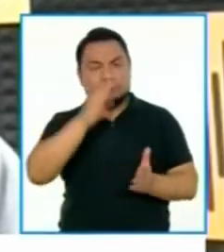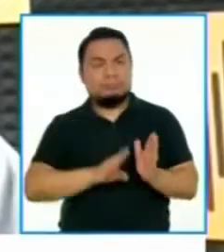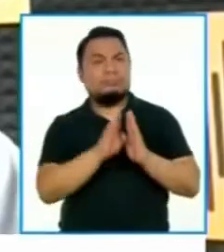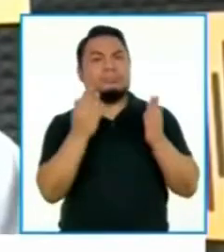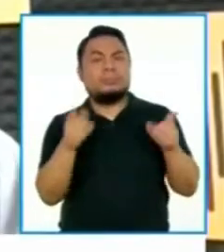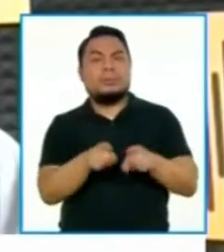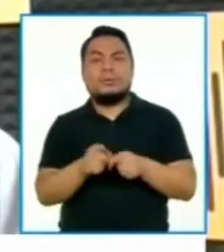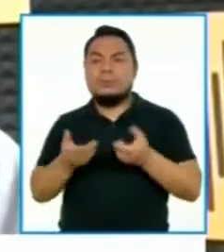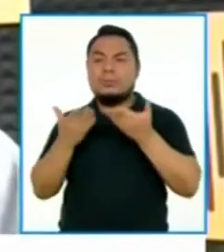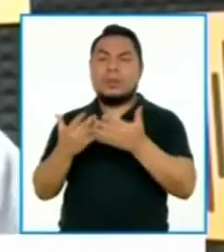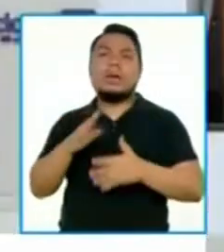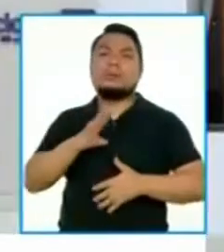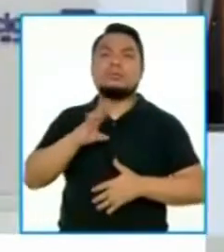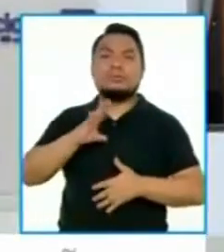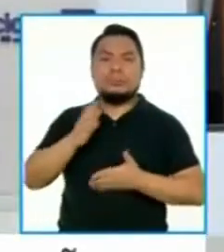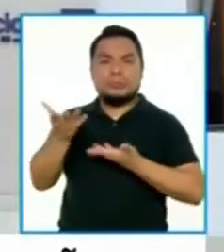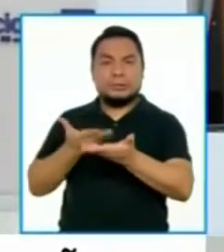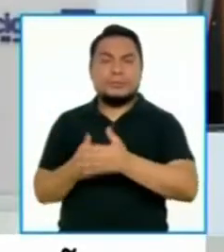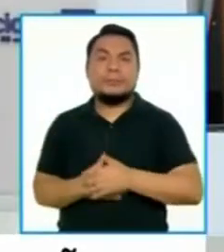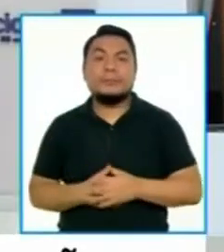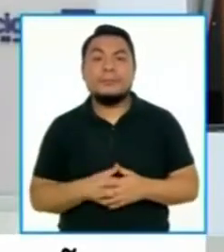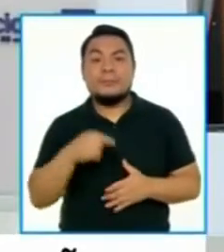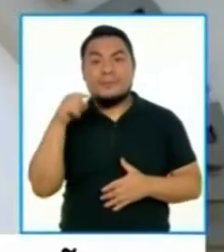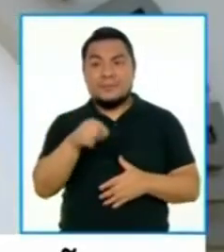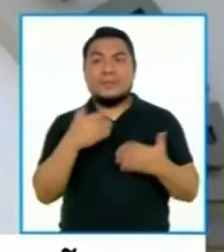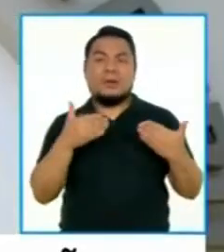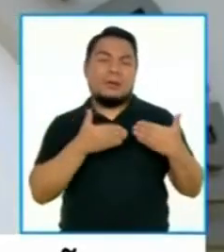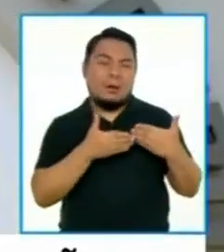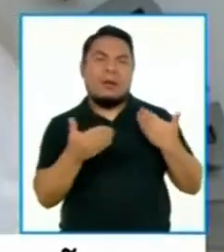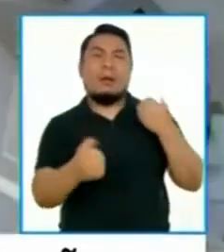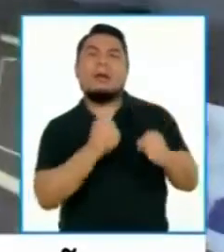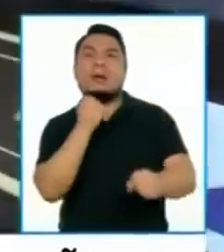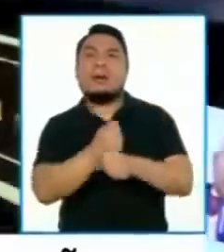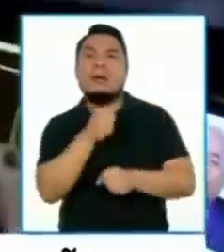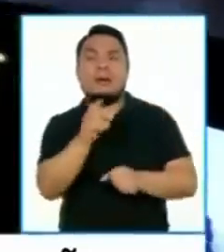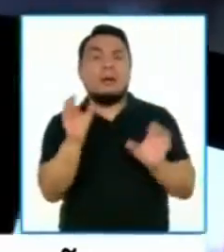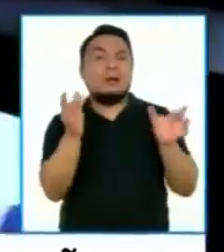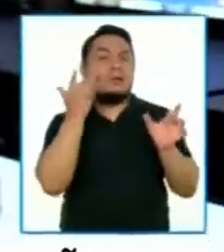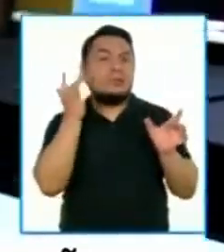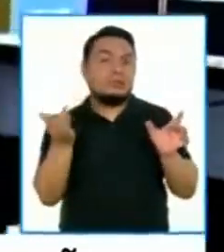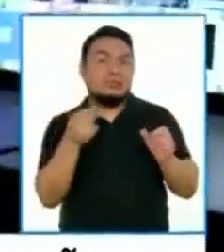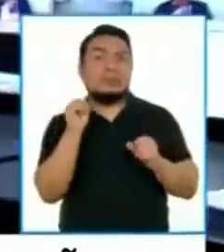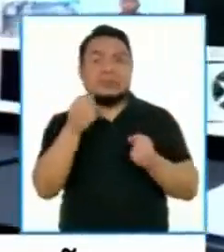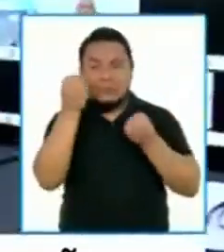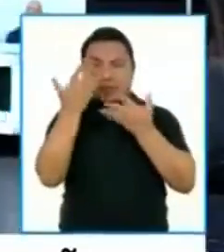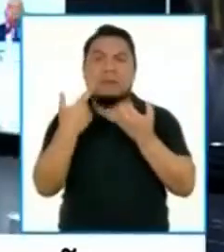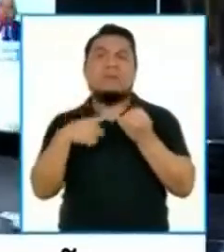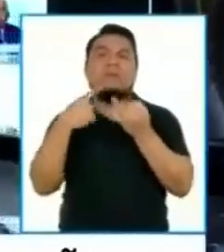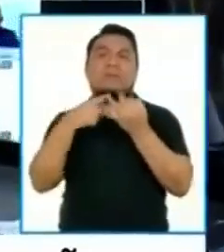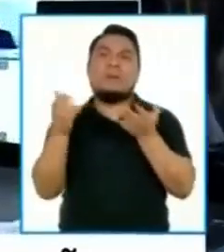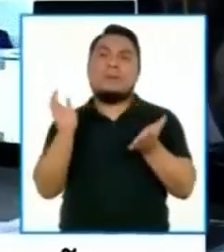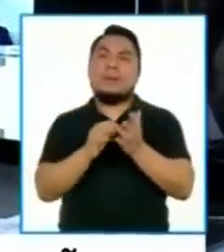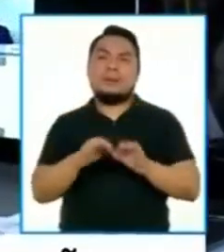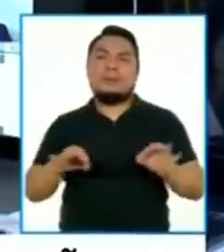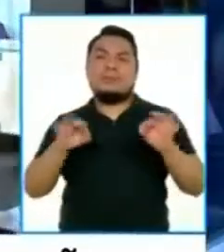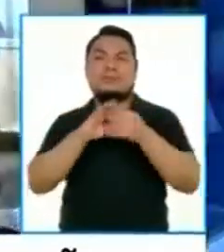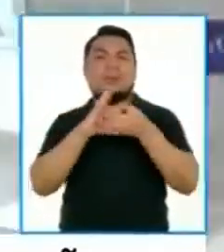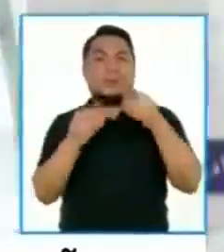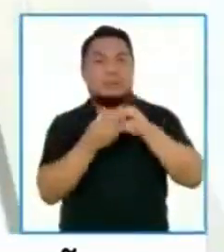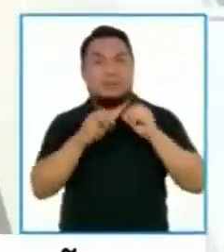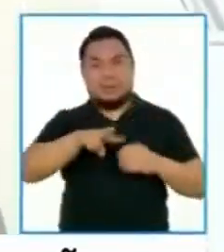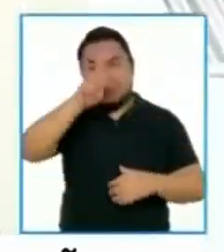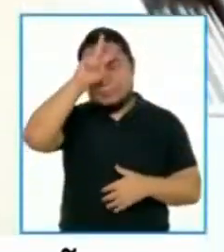para construir tolerancia. De esta forma, a lo largo de los años los radioescuchas se han informado de los hechos más resaltantes de la